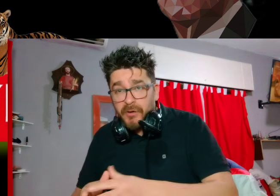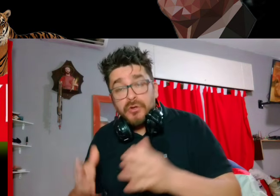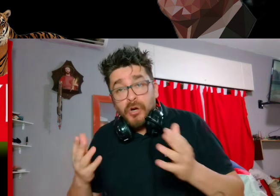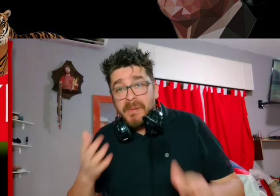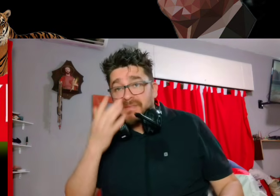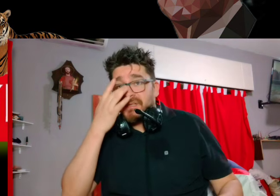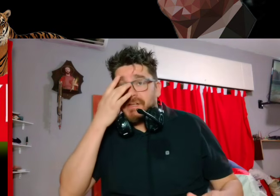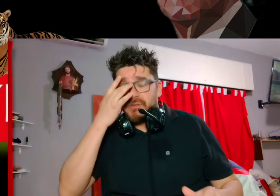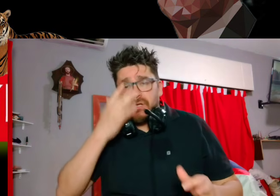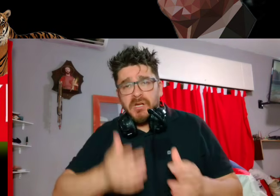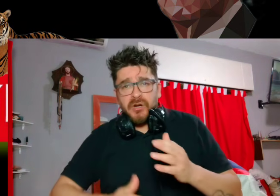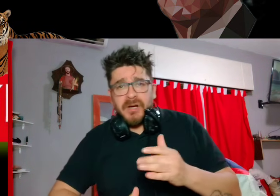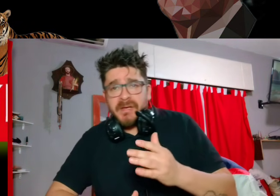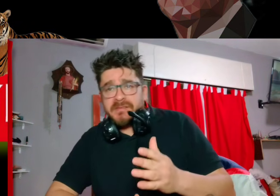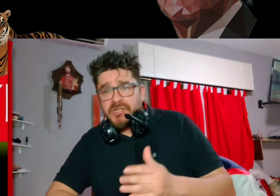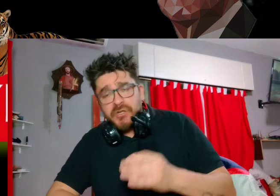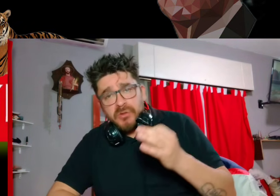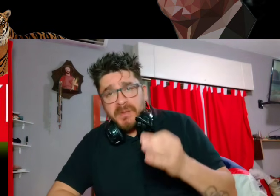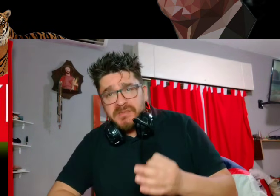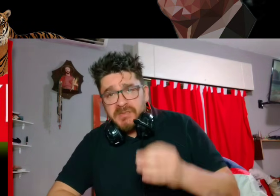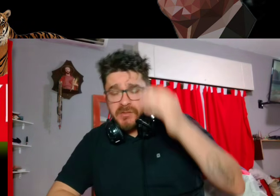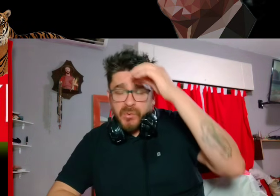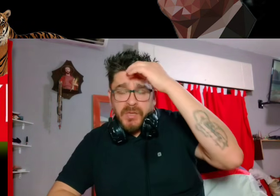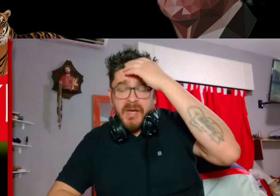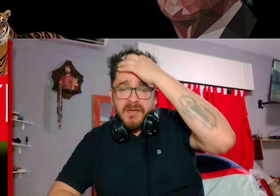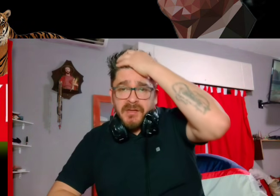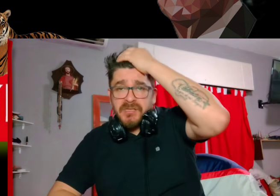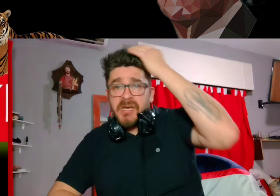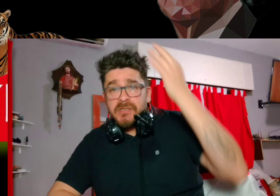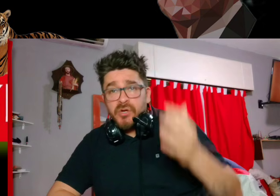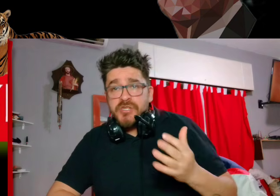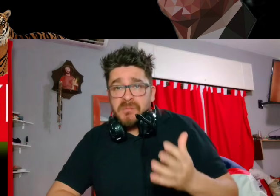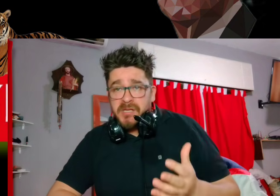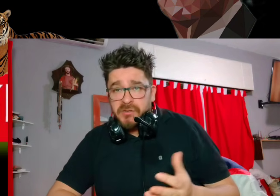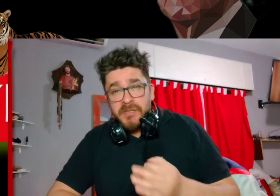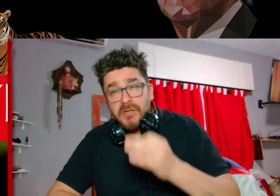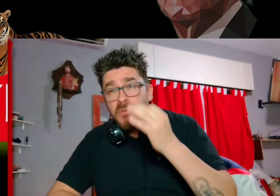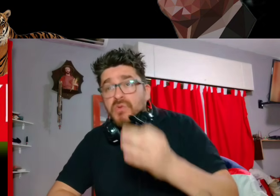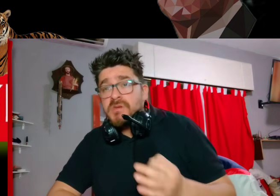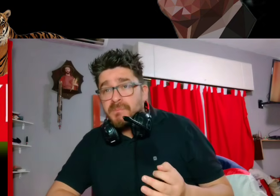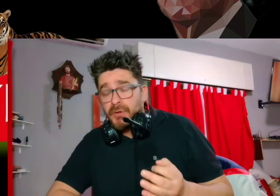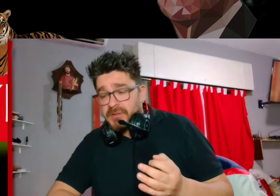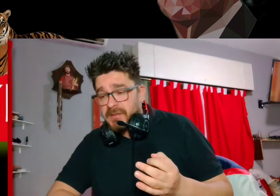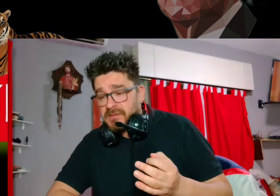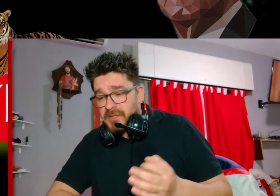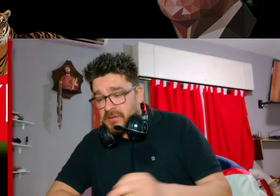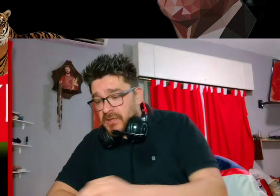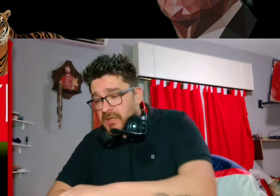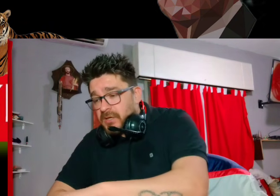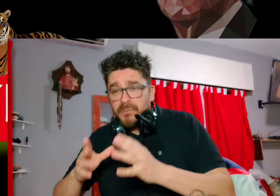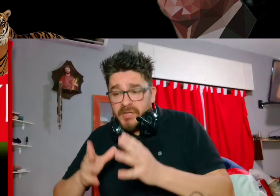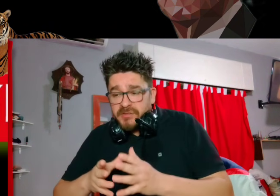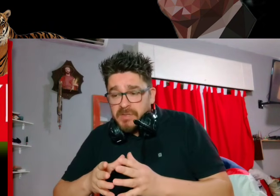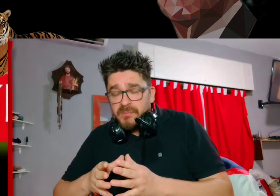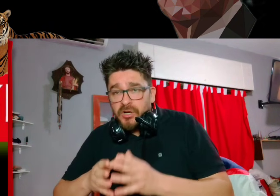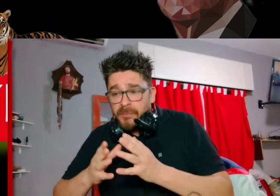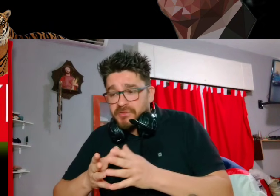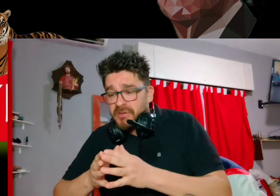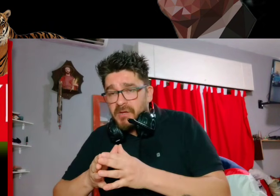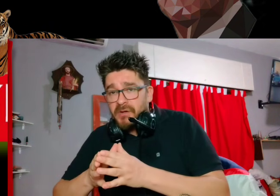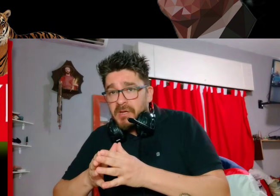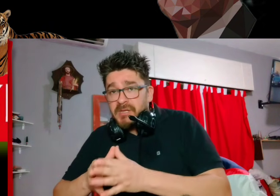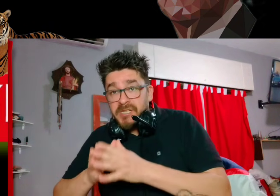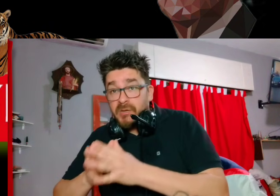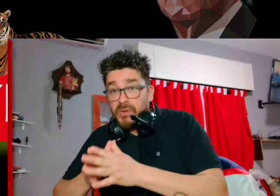con López Obrador no pasa eso. Lo que le decía yo, es un presidente que cuida día y noche México, y es algo muy importante, ¿no? Por eso